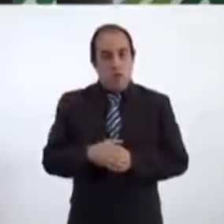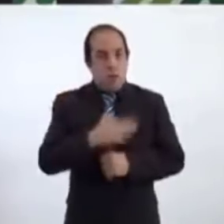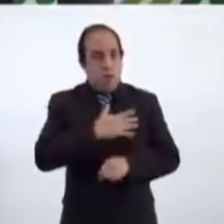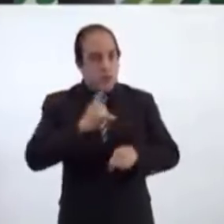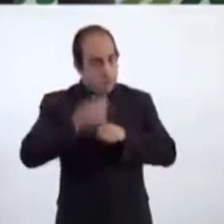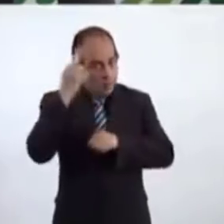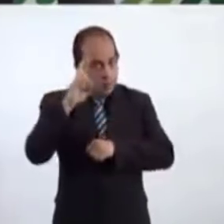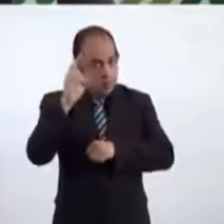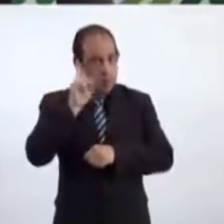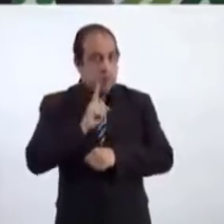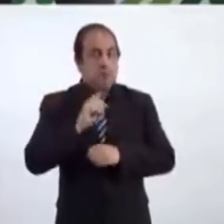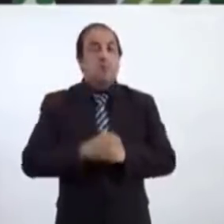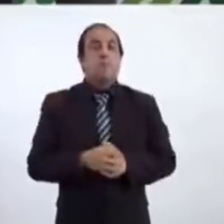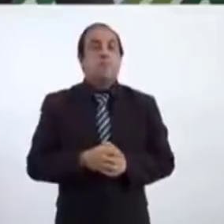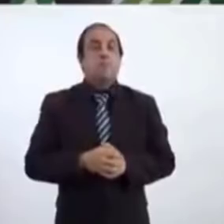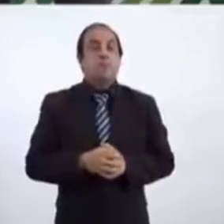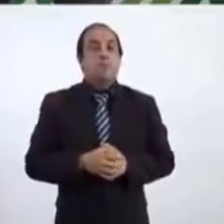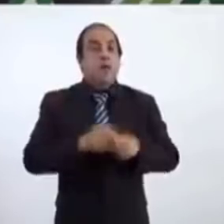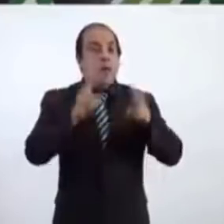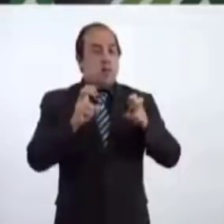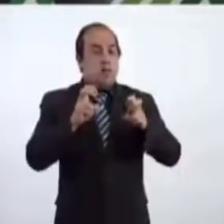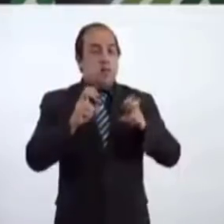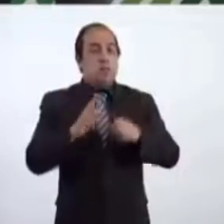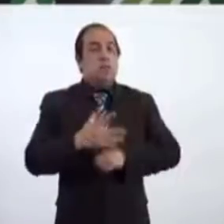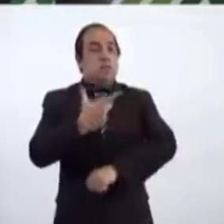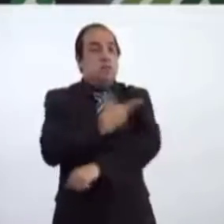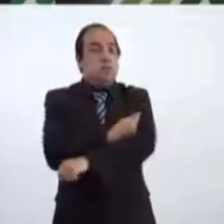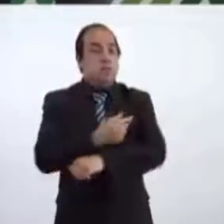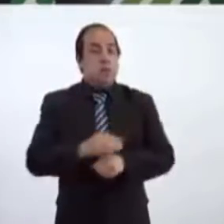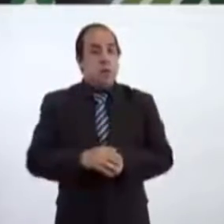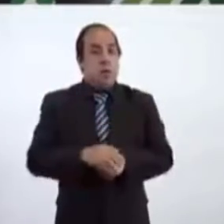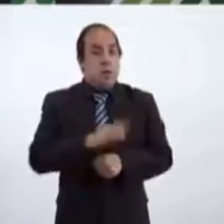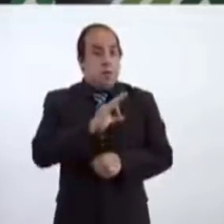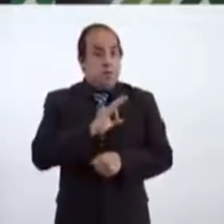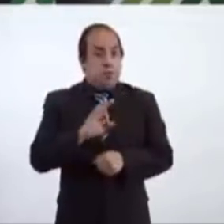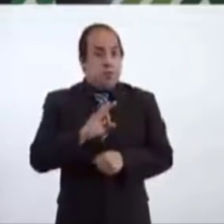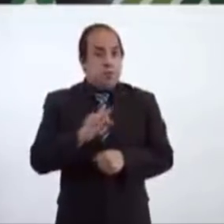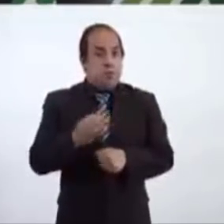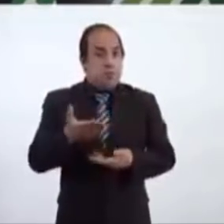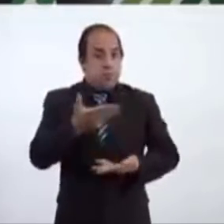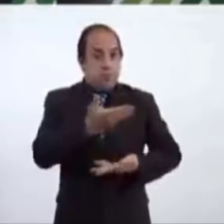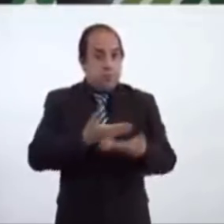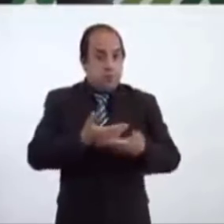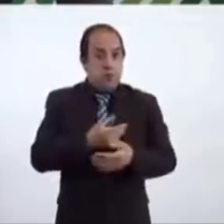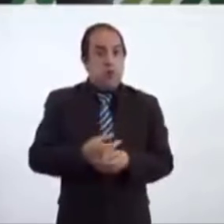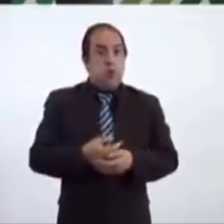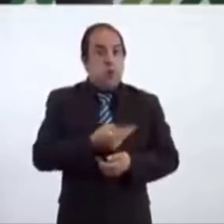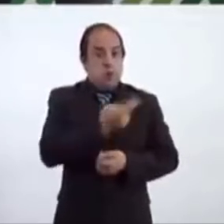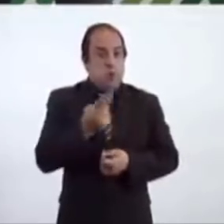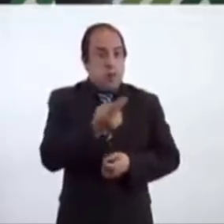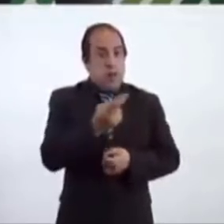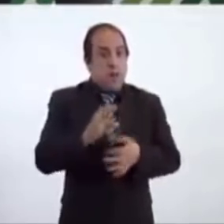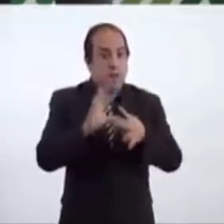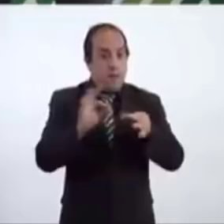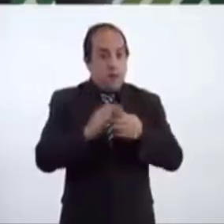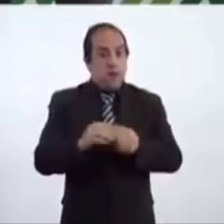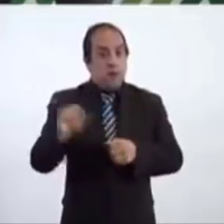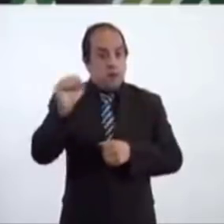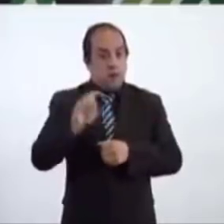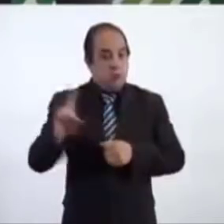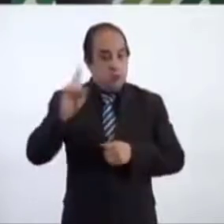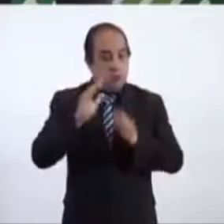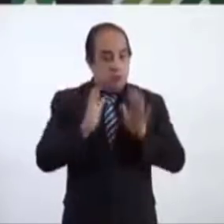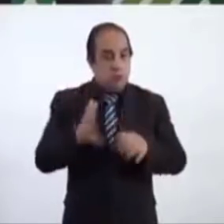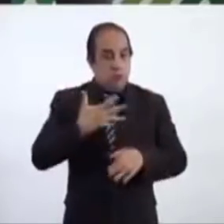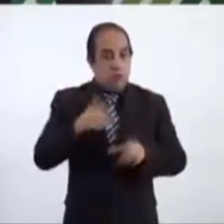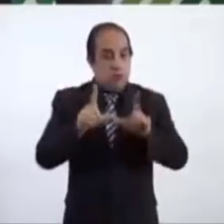días, Selene. Sobre la vacunación, quisiera que nos pueda compartir. Usted indicó el fin de semana que ya se